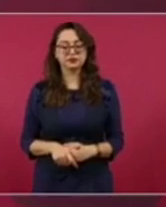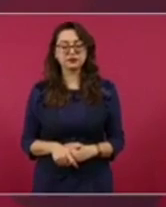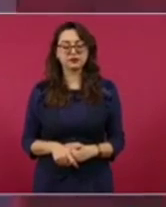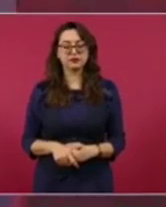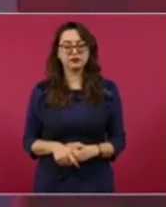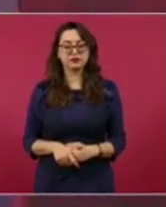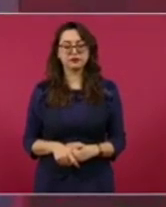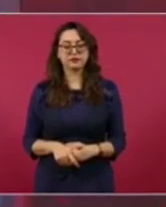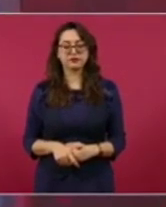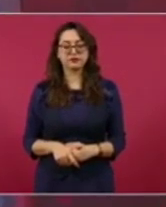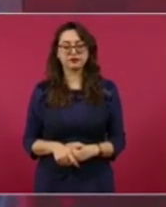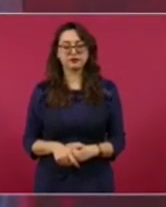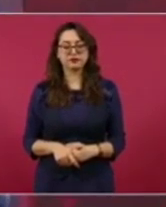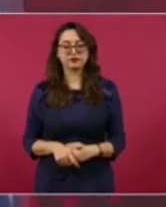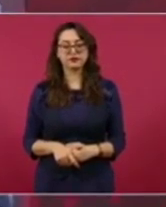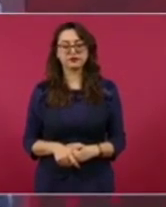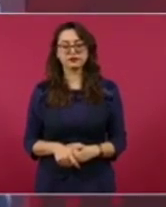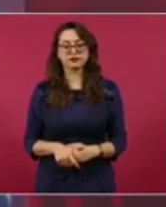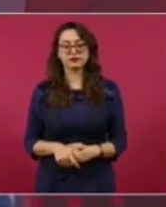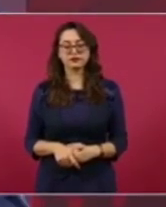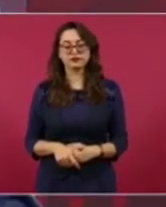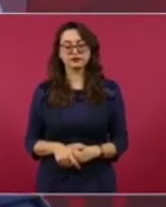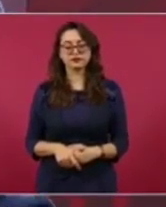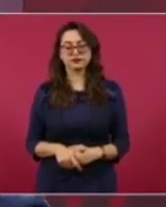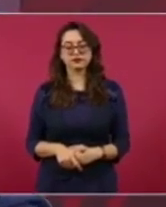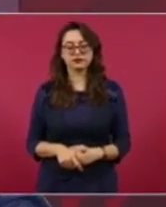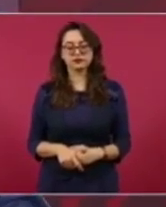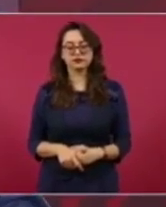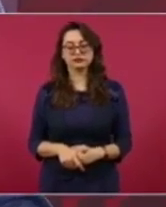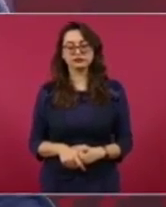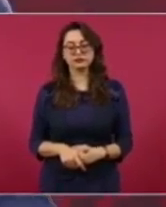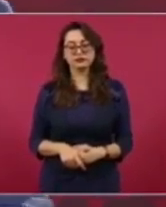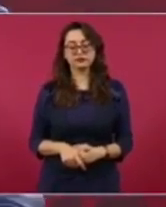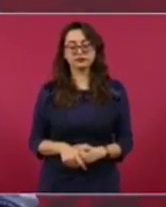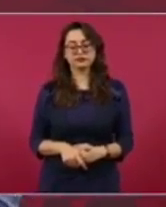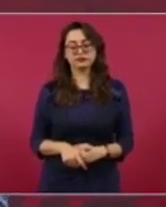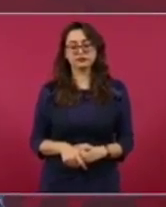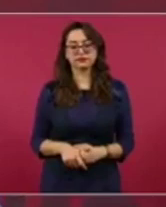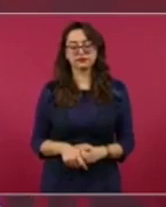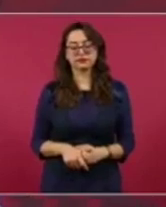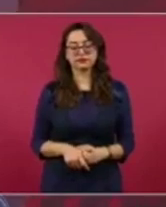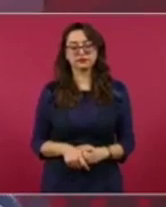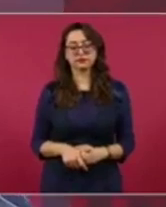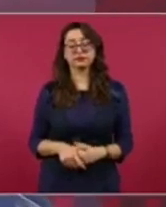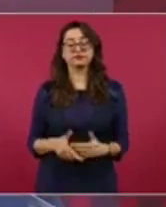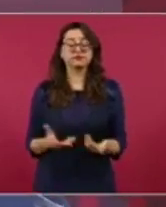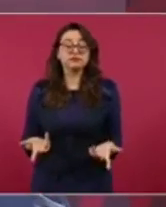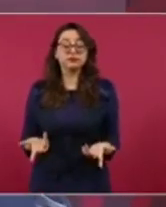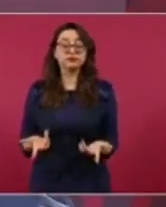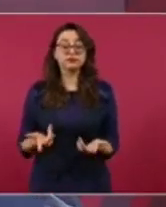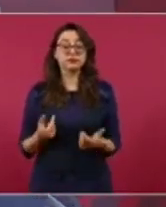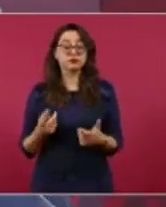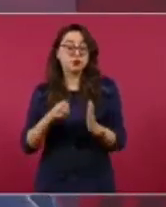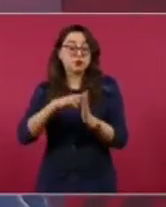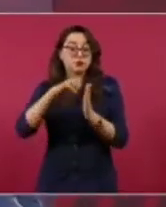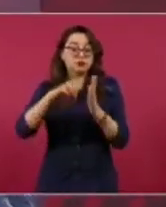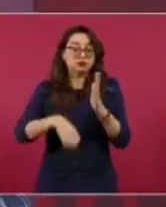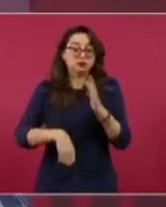no deja de sorprender lo que está sucediendo con el fortalecimiento del peso.